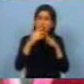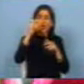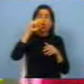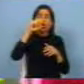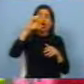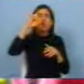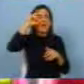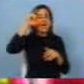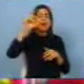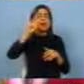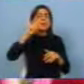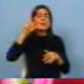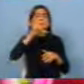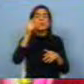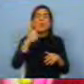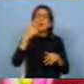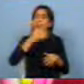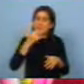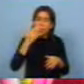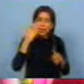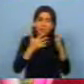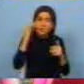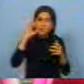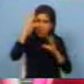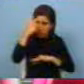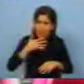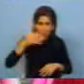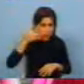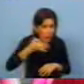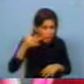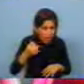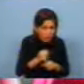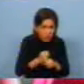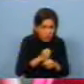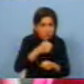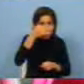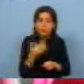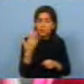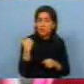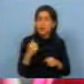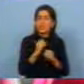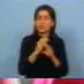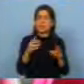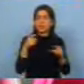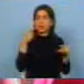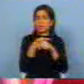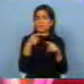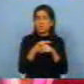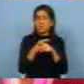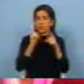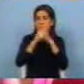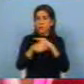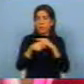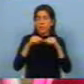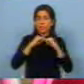era de verdad? ¿Estaba enojada de verdad? Porque con Listorti me contaron que se peleó también fuerte. Sí, ayer tuvo una pelea con José María al aire y hoy